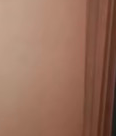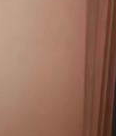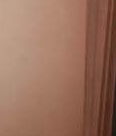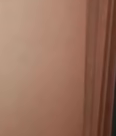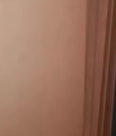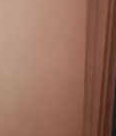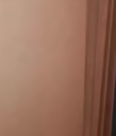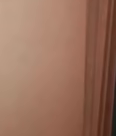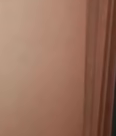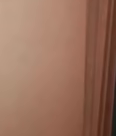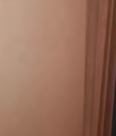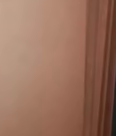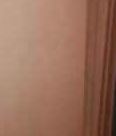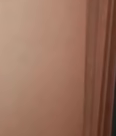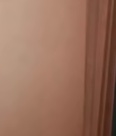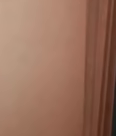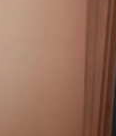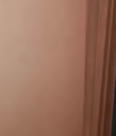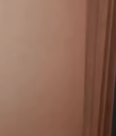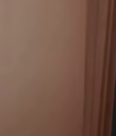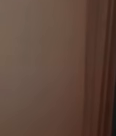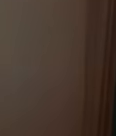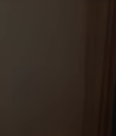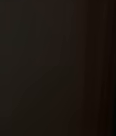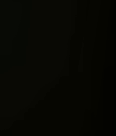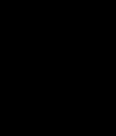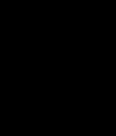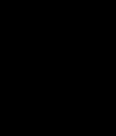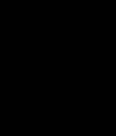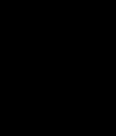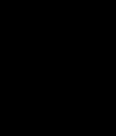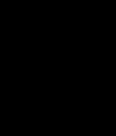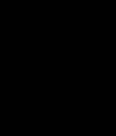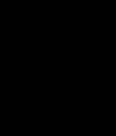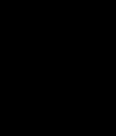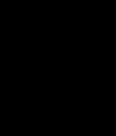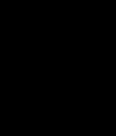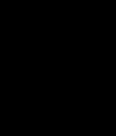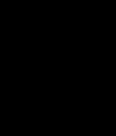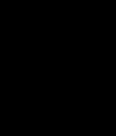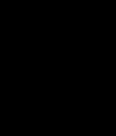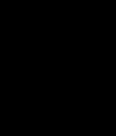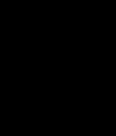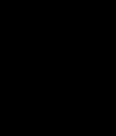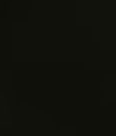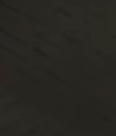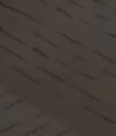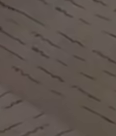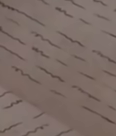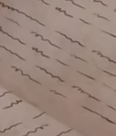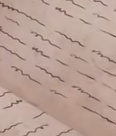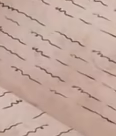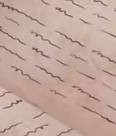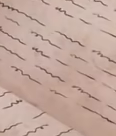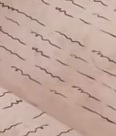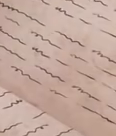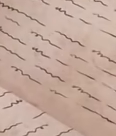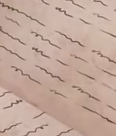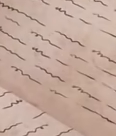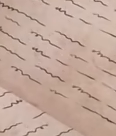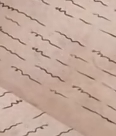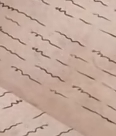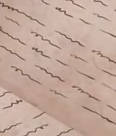civil bien entendida. Apasionado y rebelde, Melgar fue un joven que a pesar de su corta edad dejó un gran